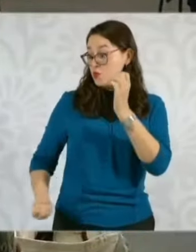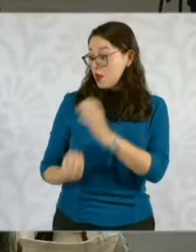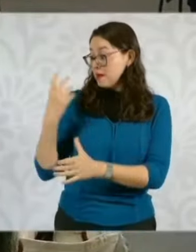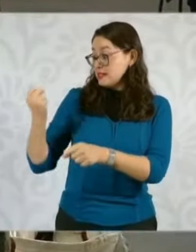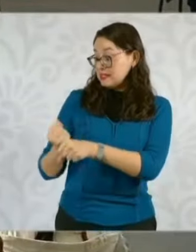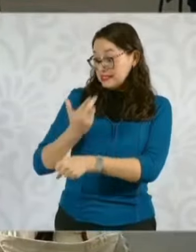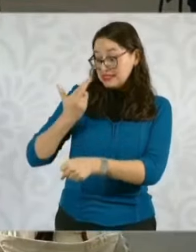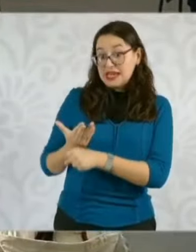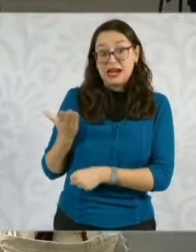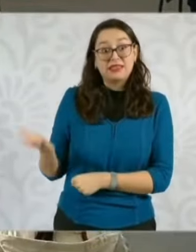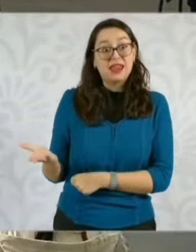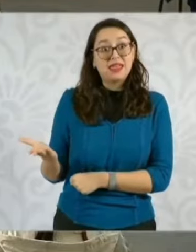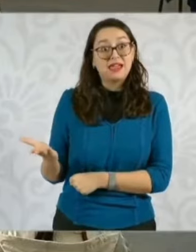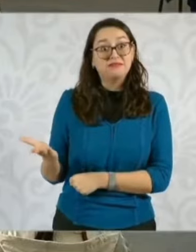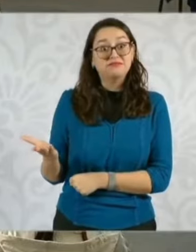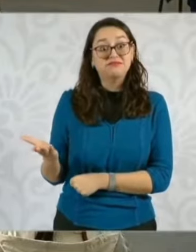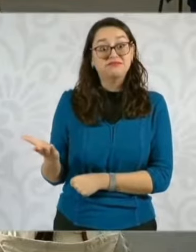Anticorrupción.